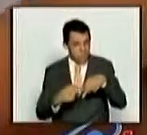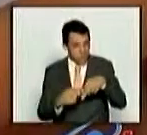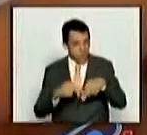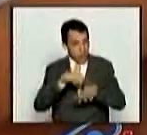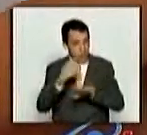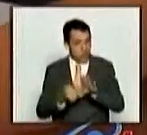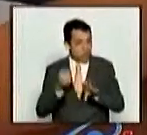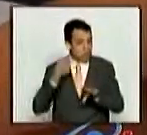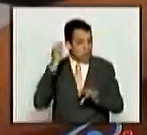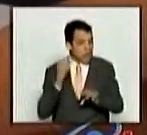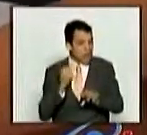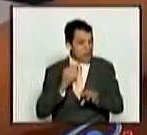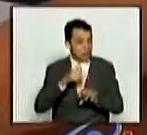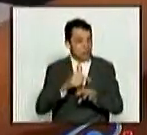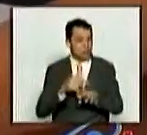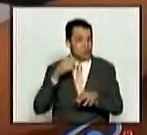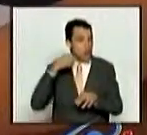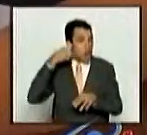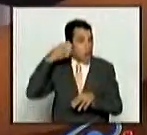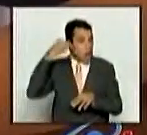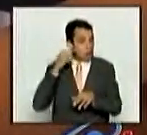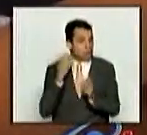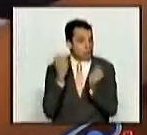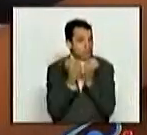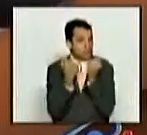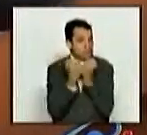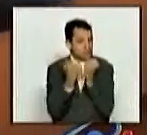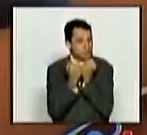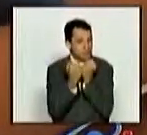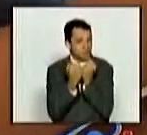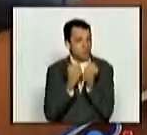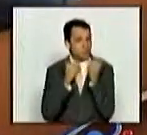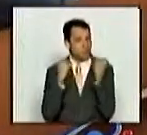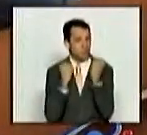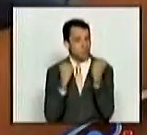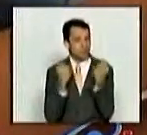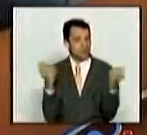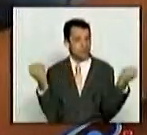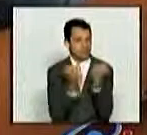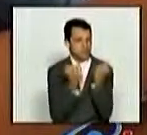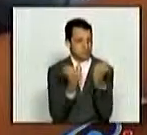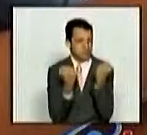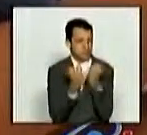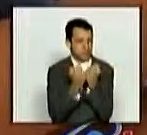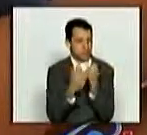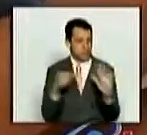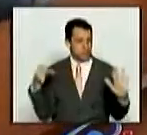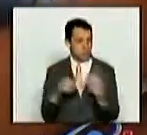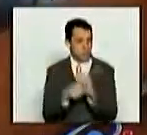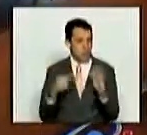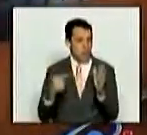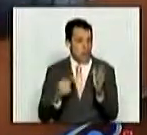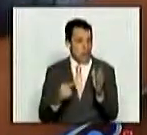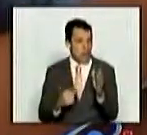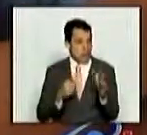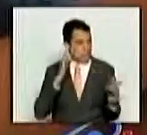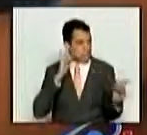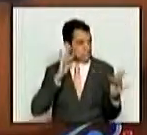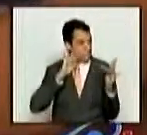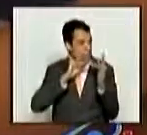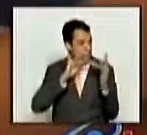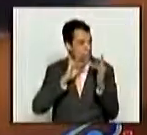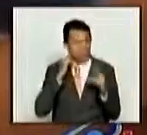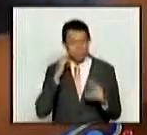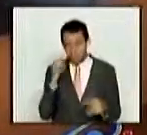su contracción. Cuando ya se contrae un poquito más fuerte, es un VAS positivo. Quiere decir que el láser quedó en el punto exacto